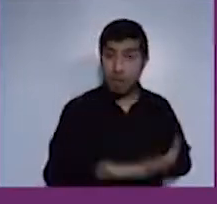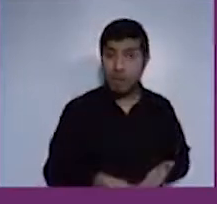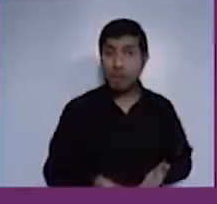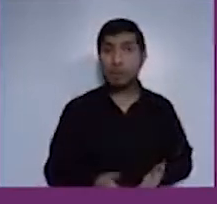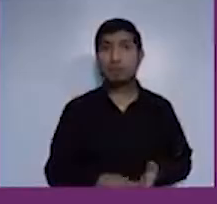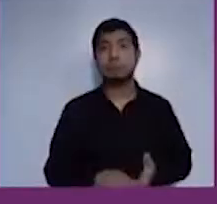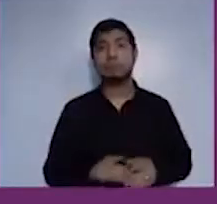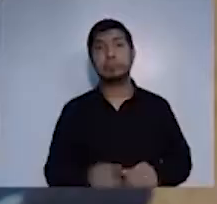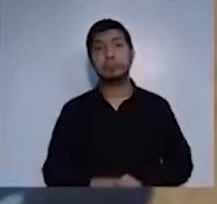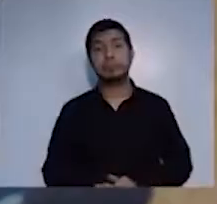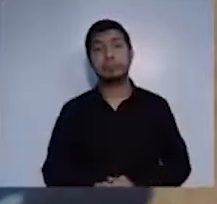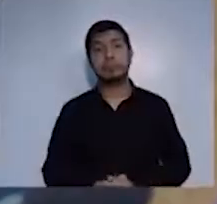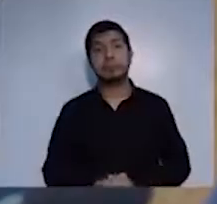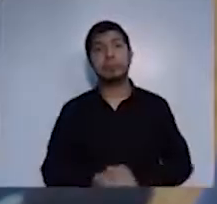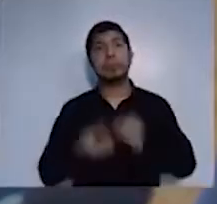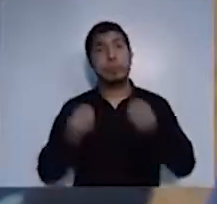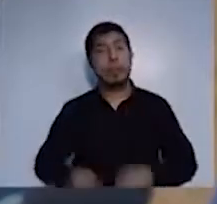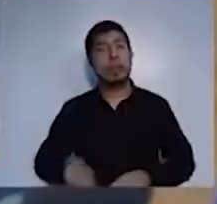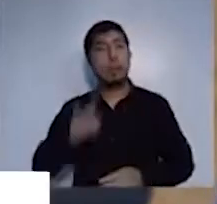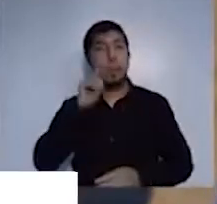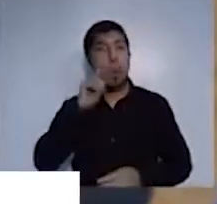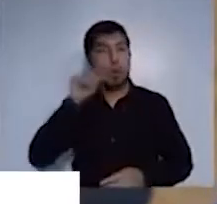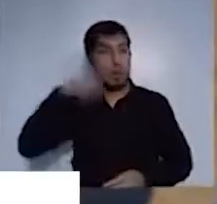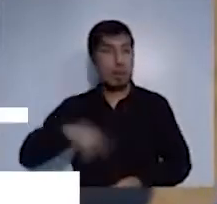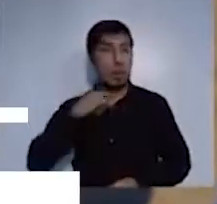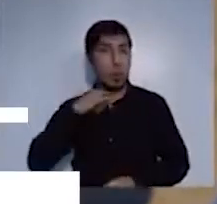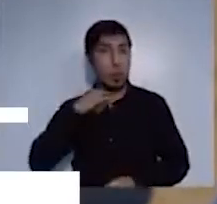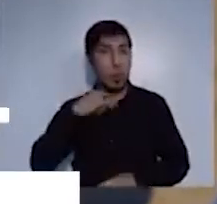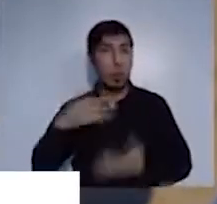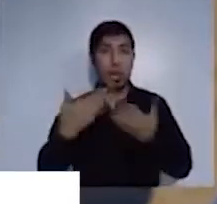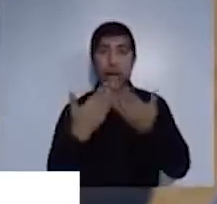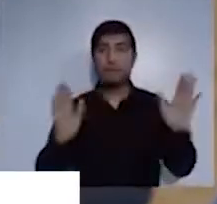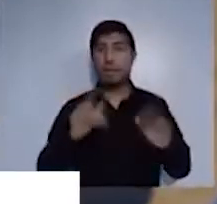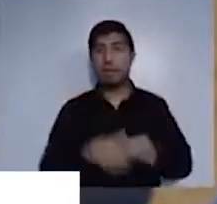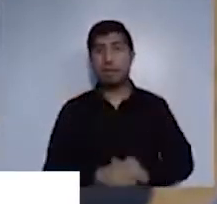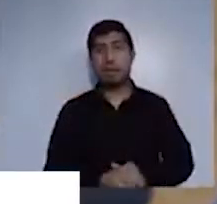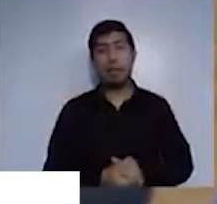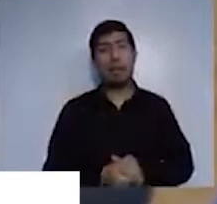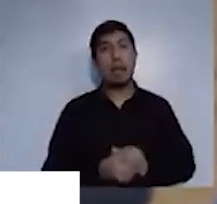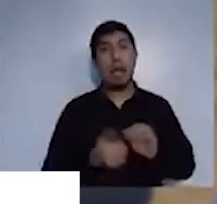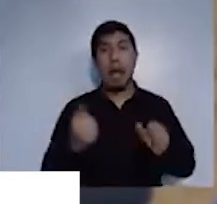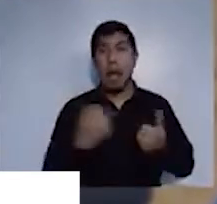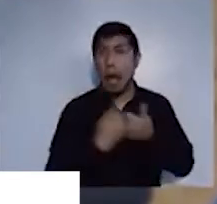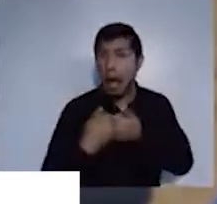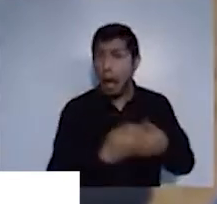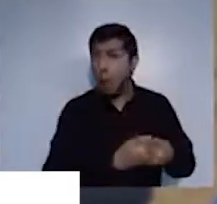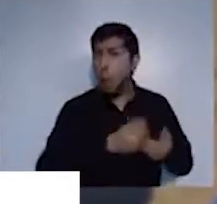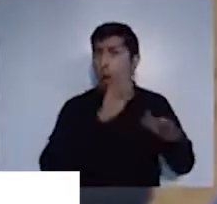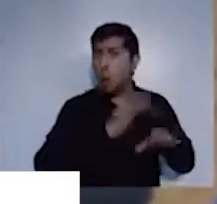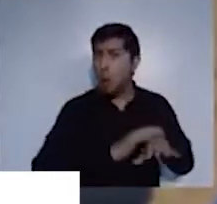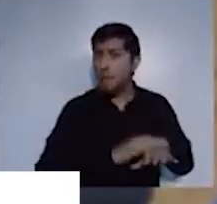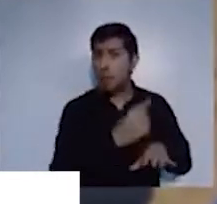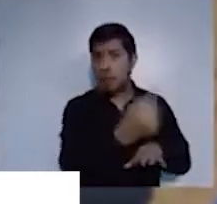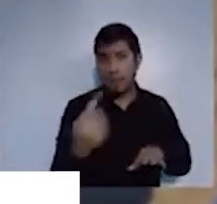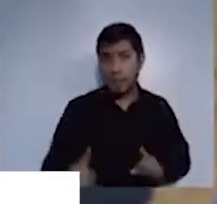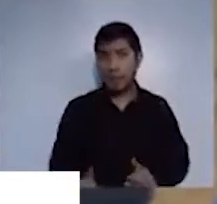sector y que, bueno, la municipalidad va a hacer el trabajo de los compromisos con cada una de estas actividades que le toque